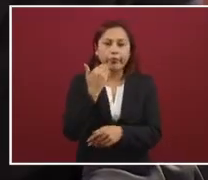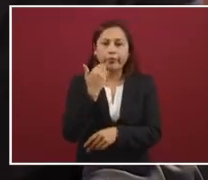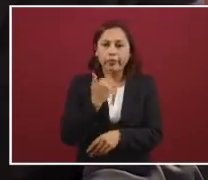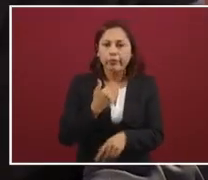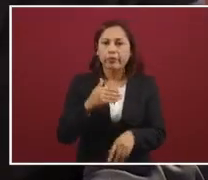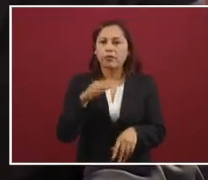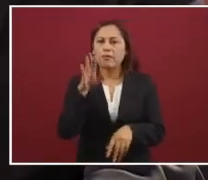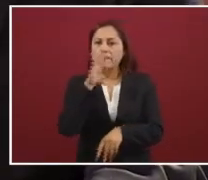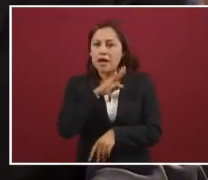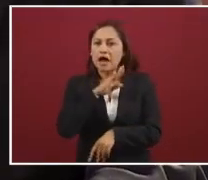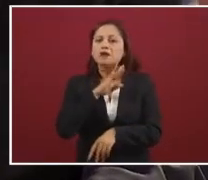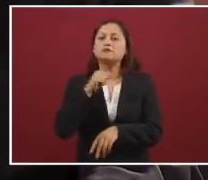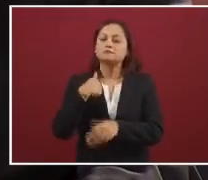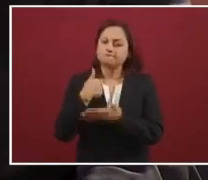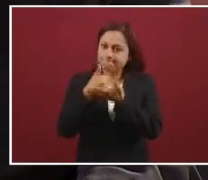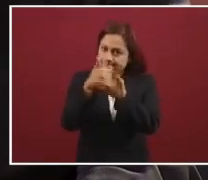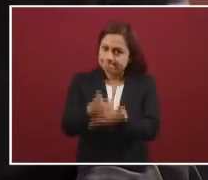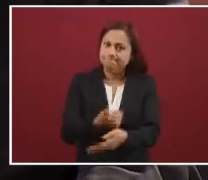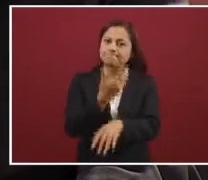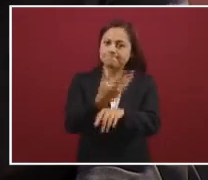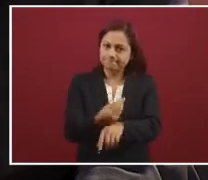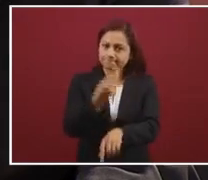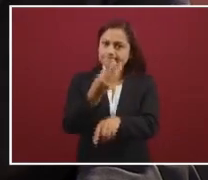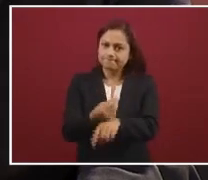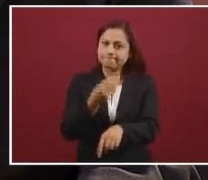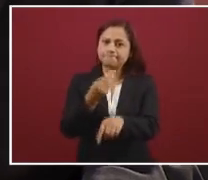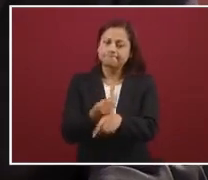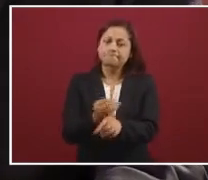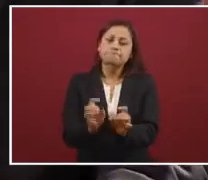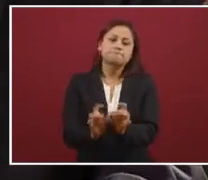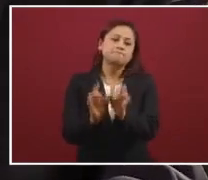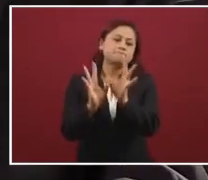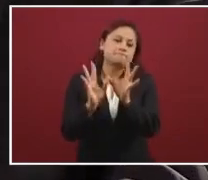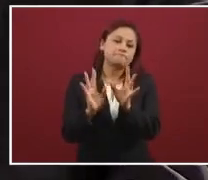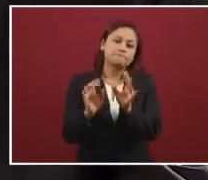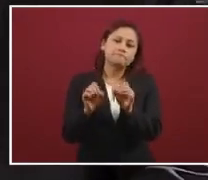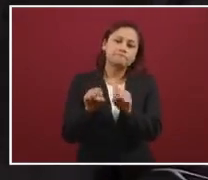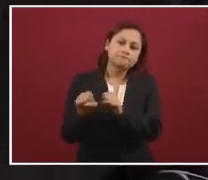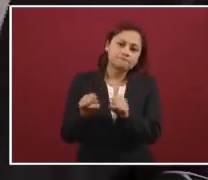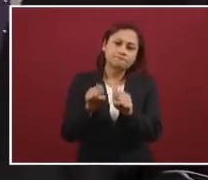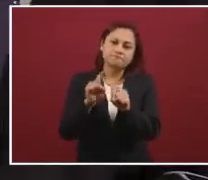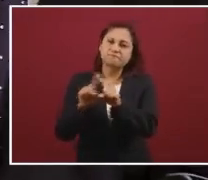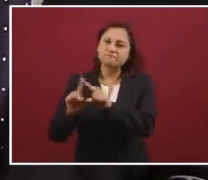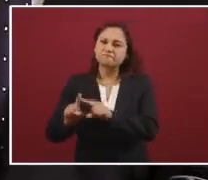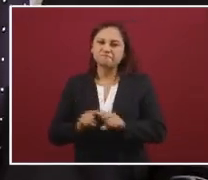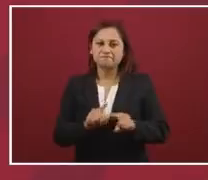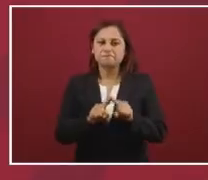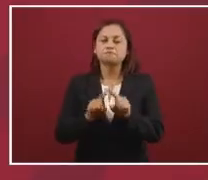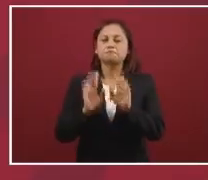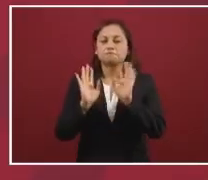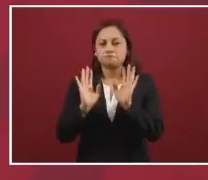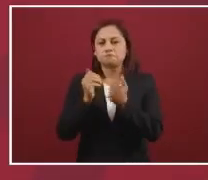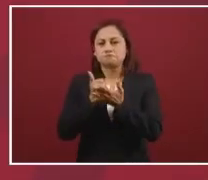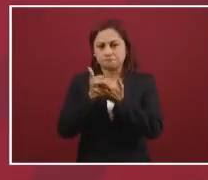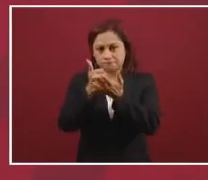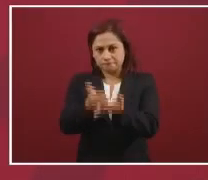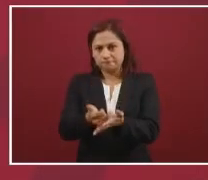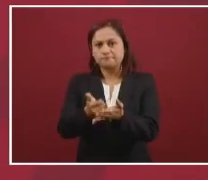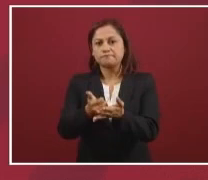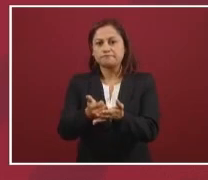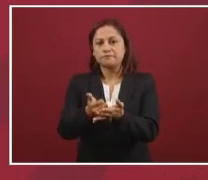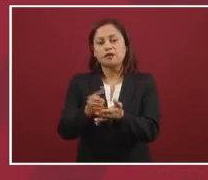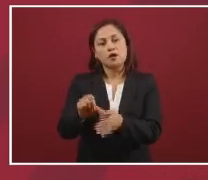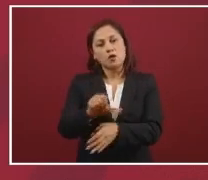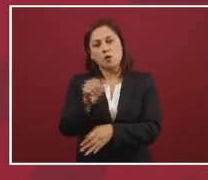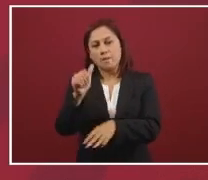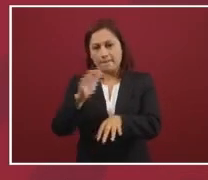y otras más que se están haciendo en la Secretaría de Desarrollo